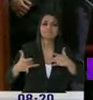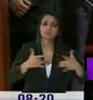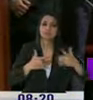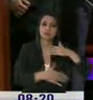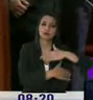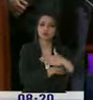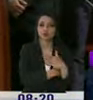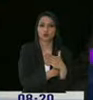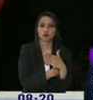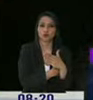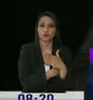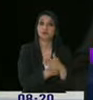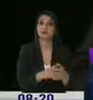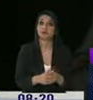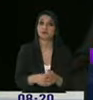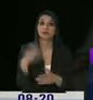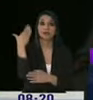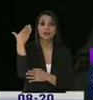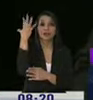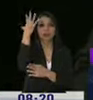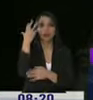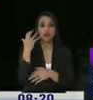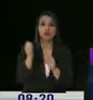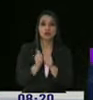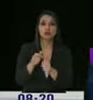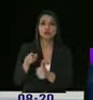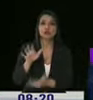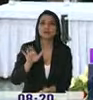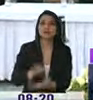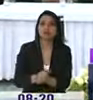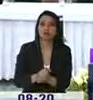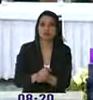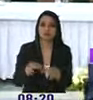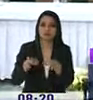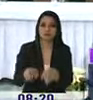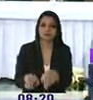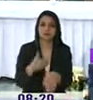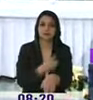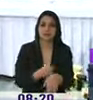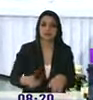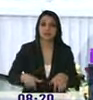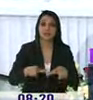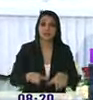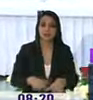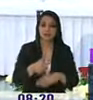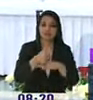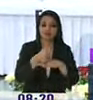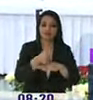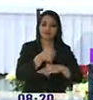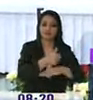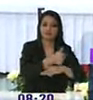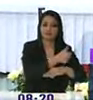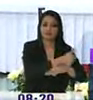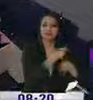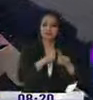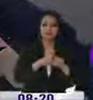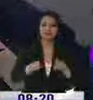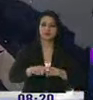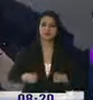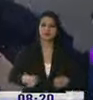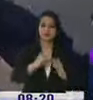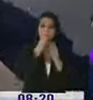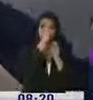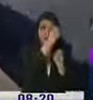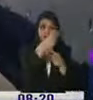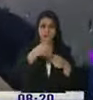El alcalde Mauricio Rodas llegó acompañado de su esposa, del presidente Lenín Moreno, entre otras autoridades que resaltaron